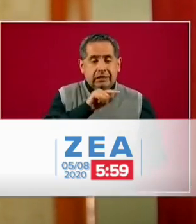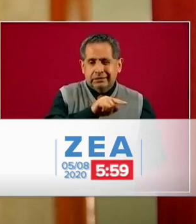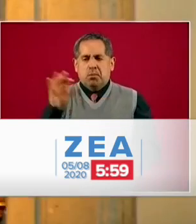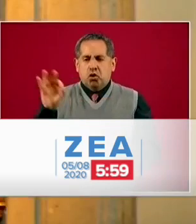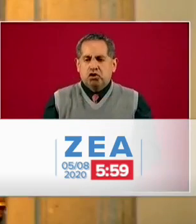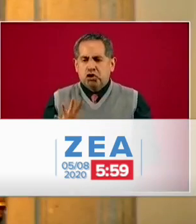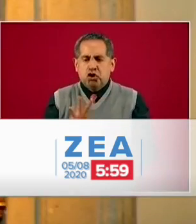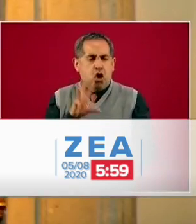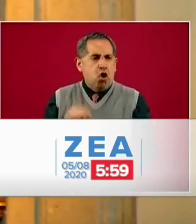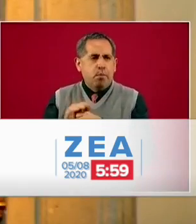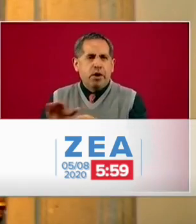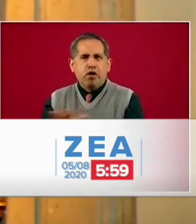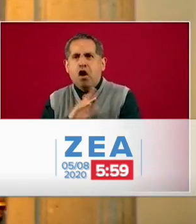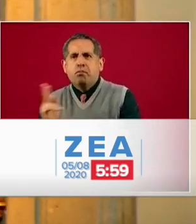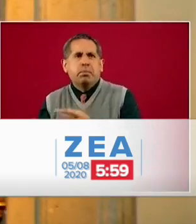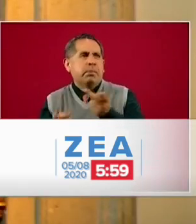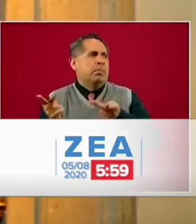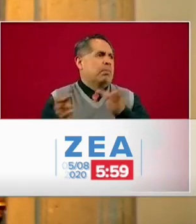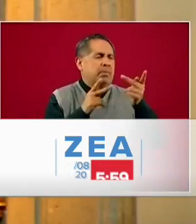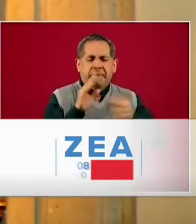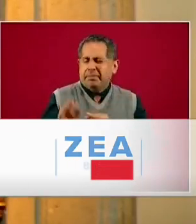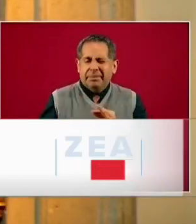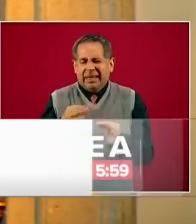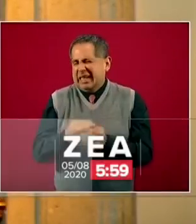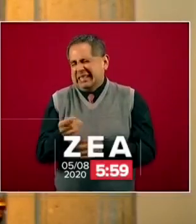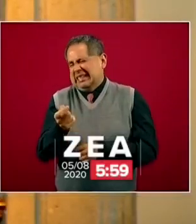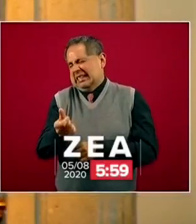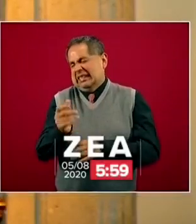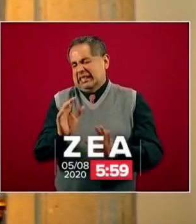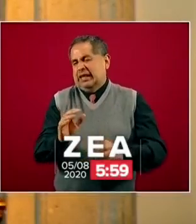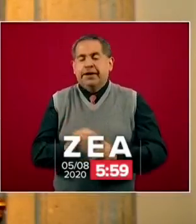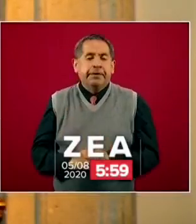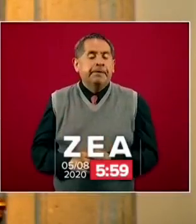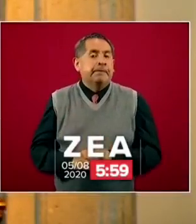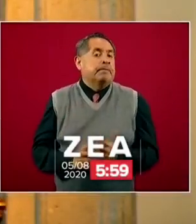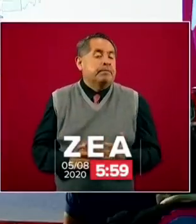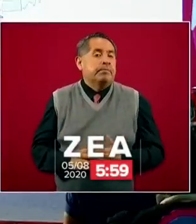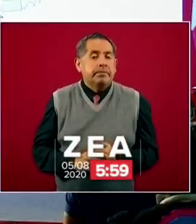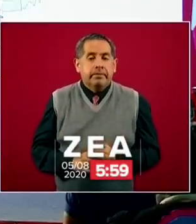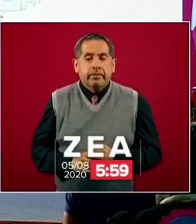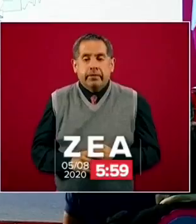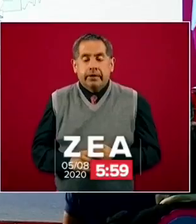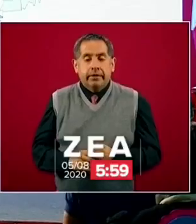150 mil, lo que significa un avance del 94.4% de la meta prevista.